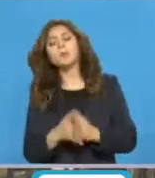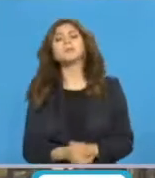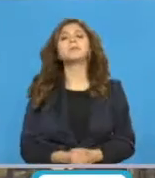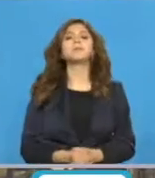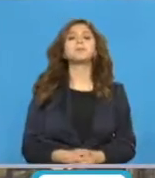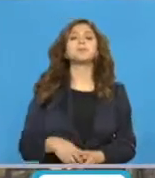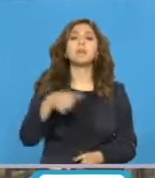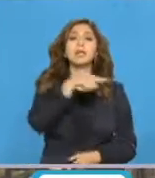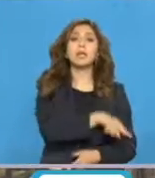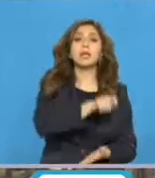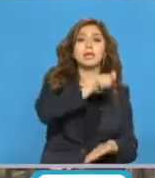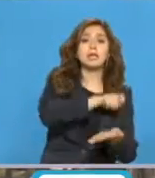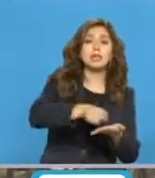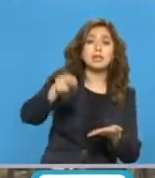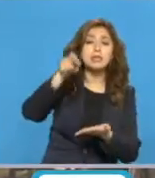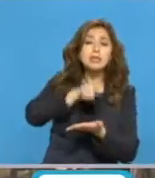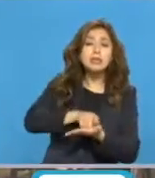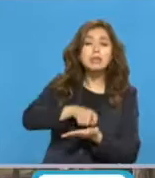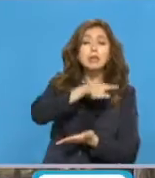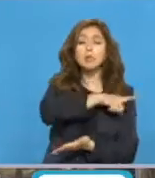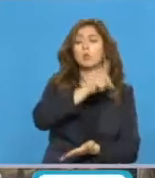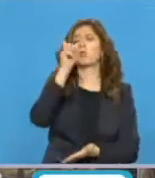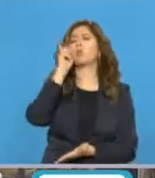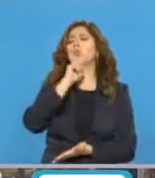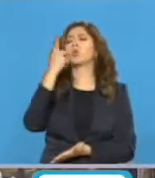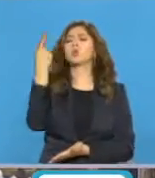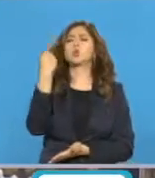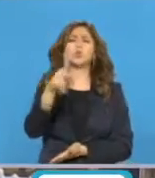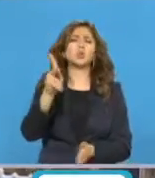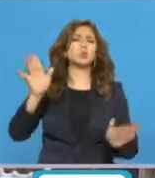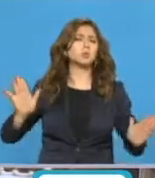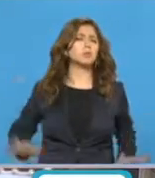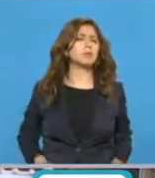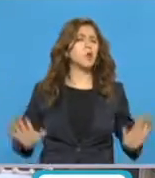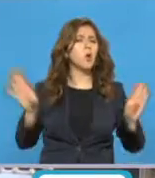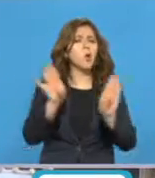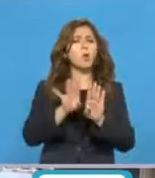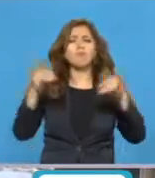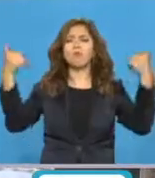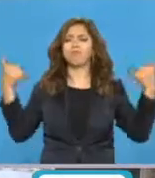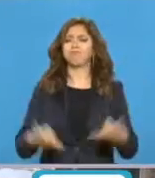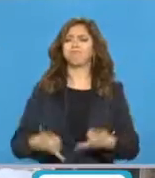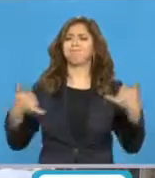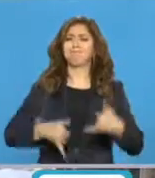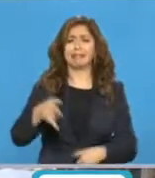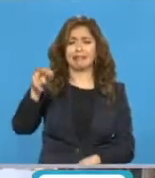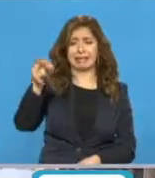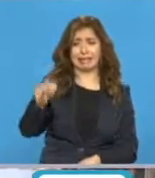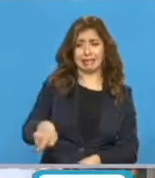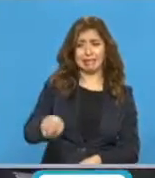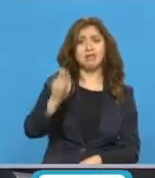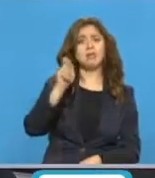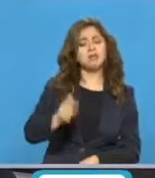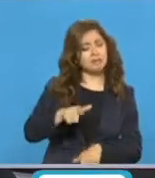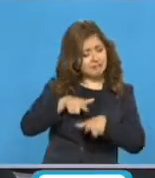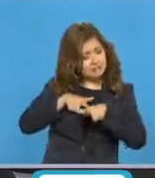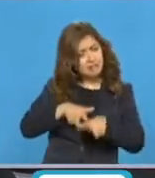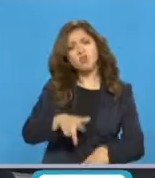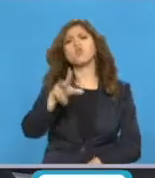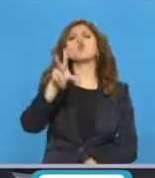sin respetar mucho, era una rebelde nata, era una mujer que no aceptaba y sigue sin